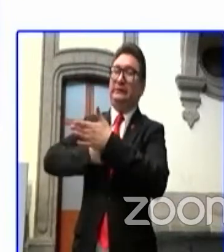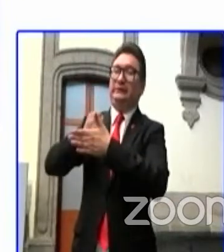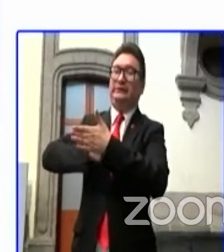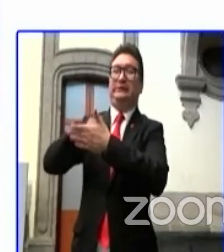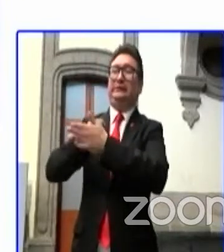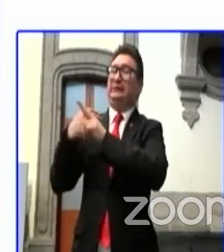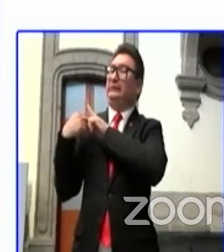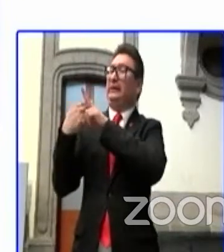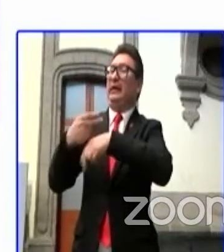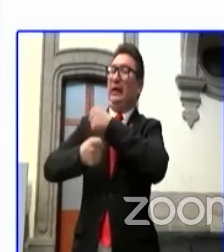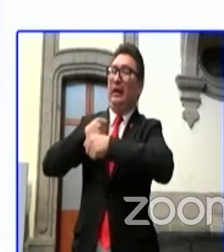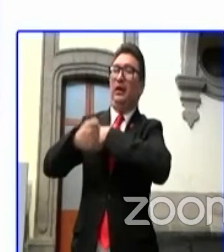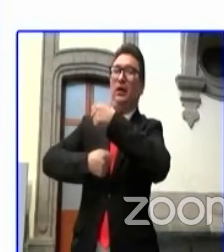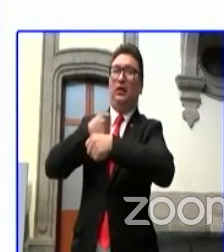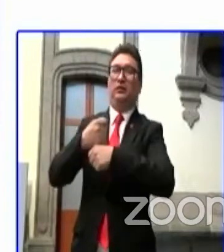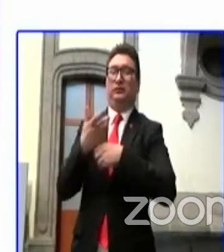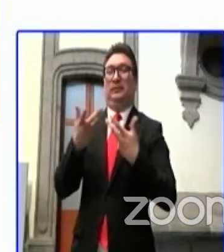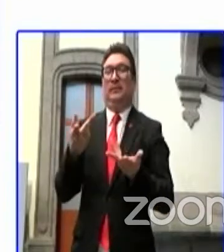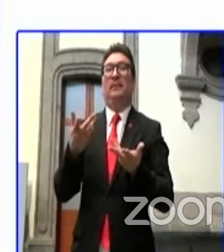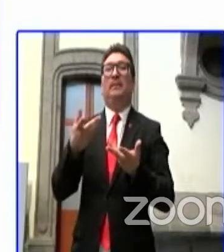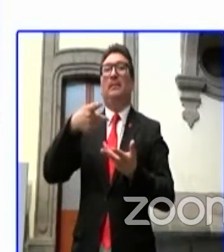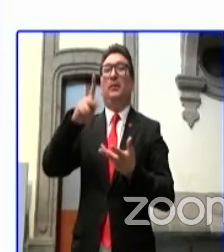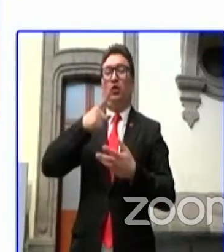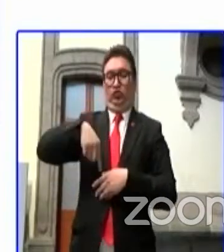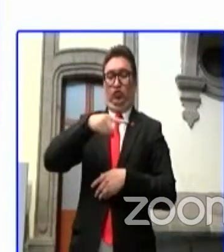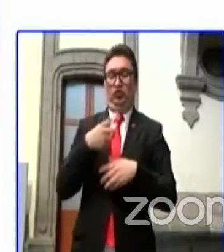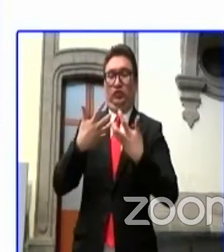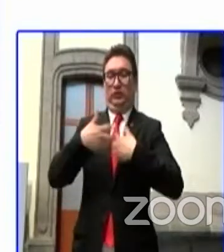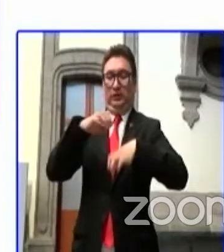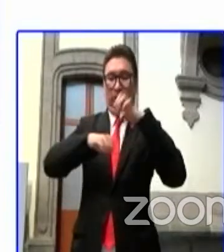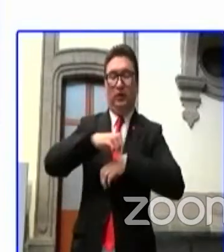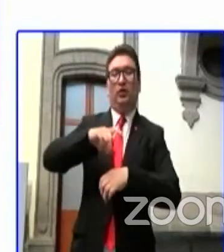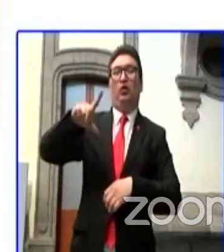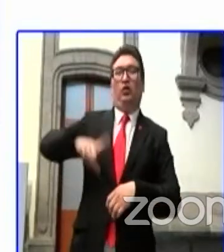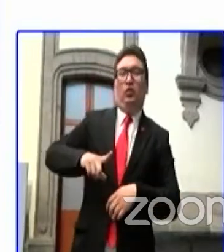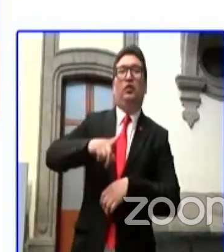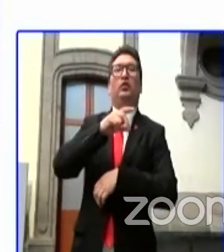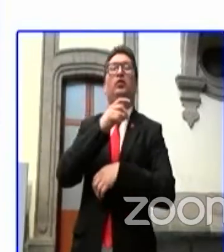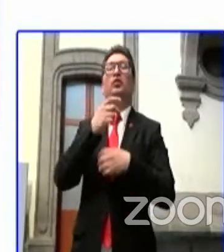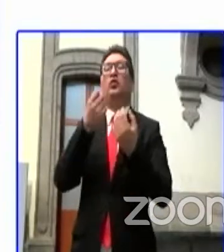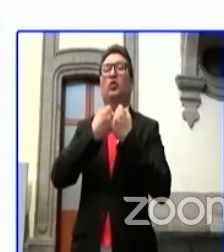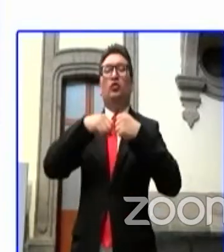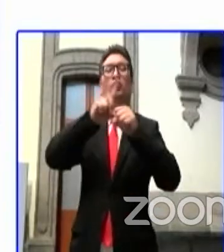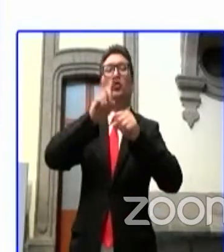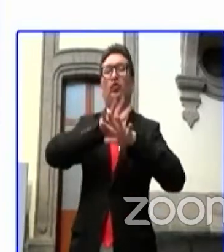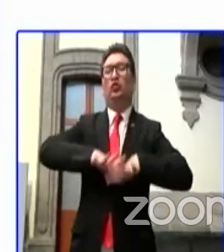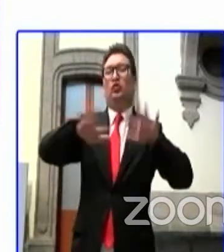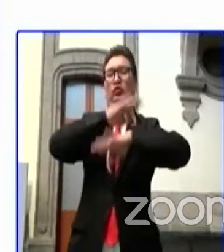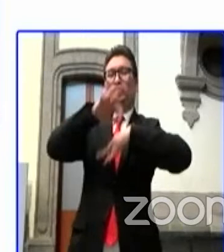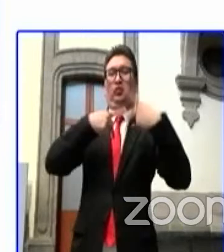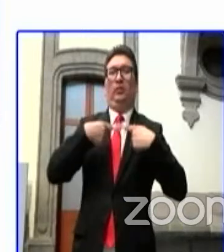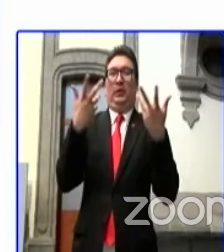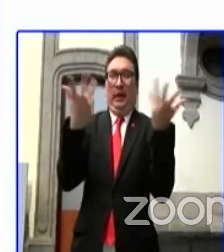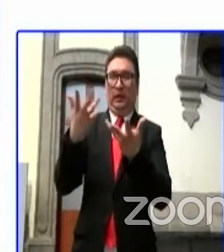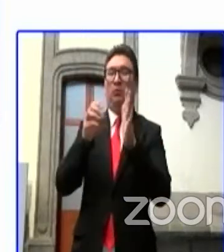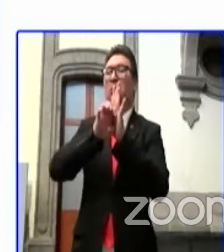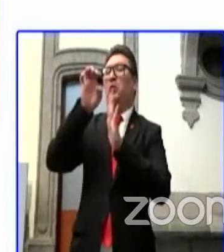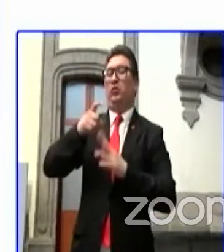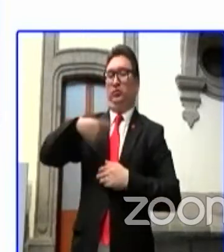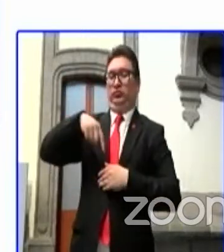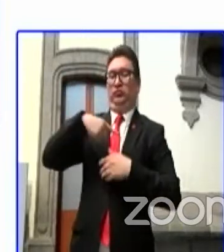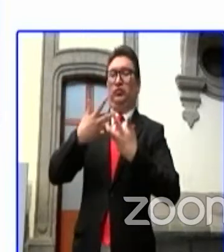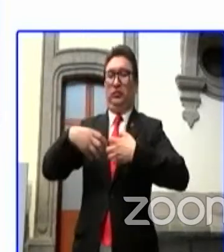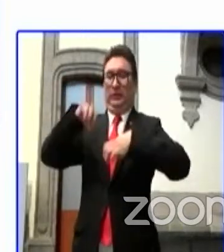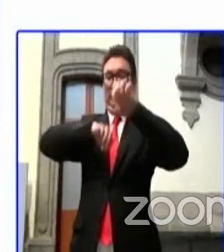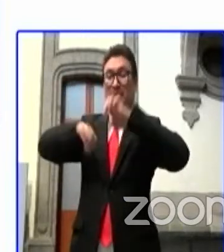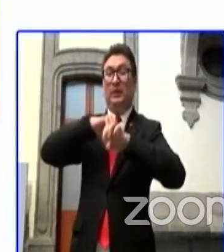no podemos solos. Empresas, gobierno y sociedad, cada uno tenemos que hacer nuestra parte porque como empresas hace falta mucho